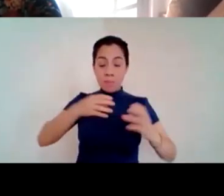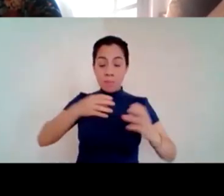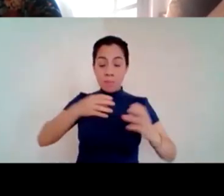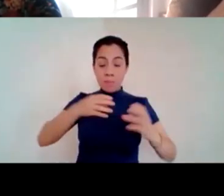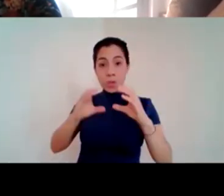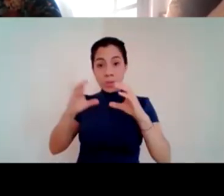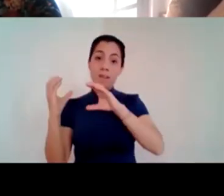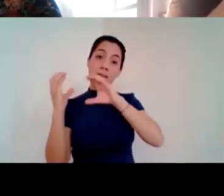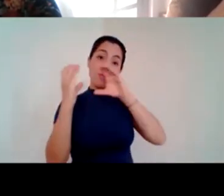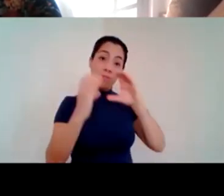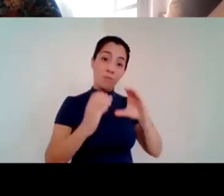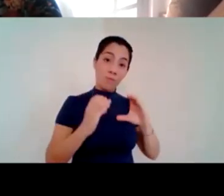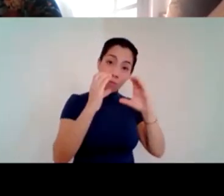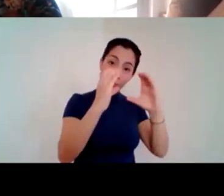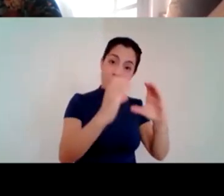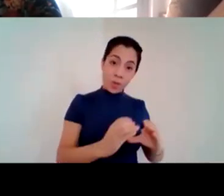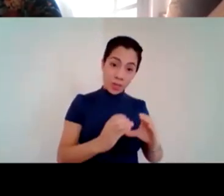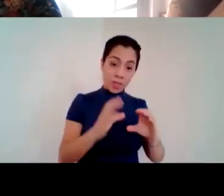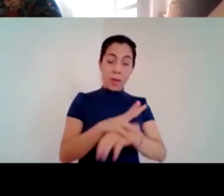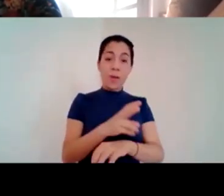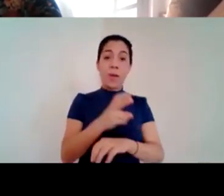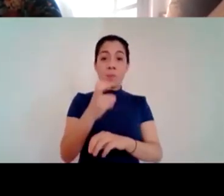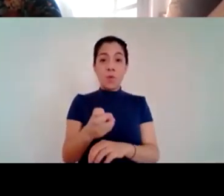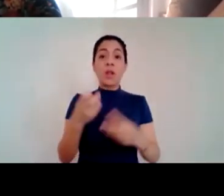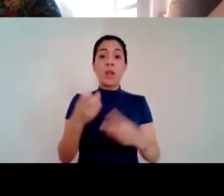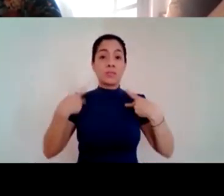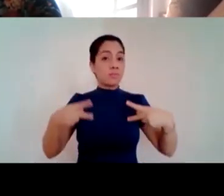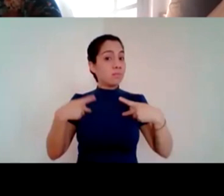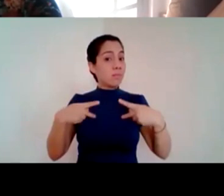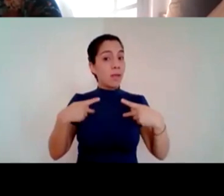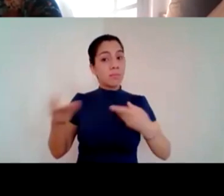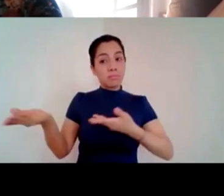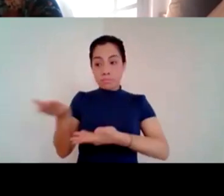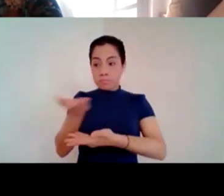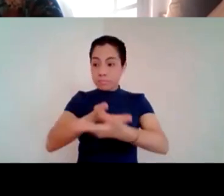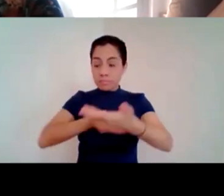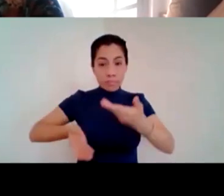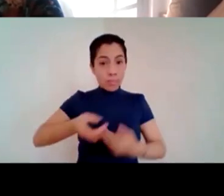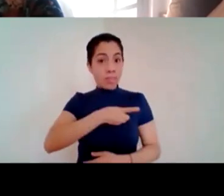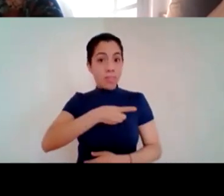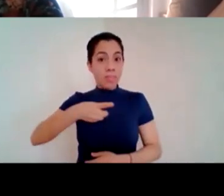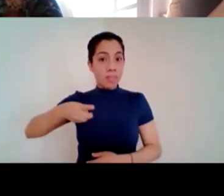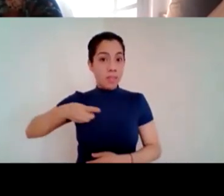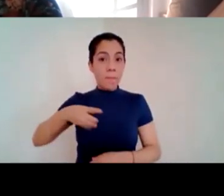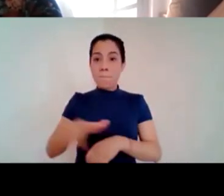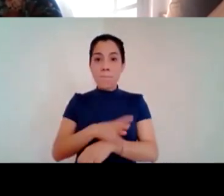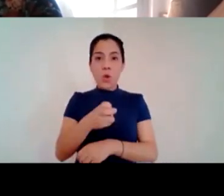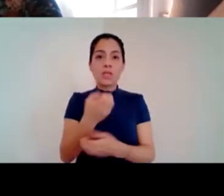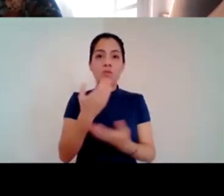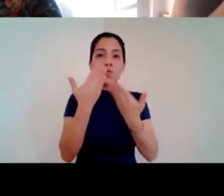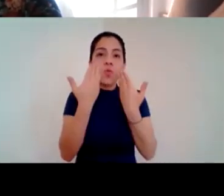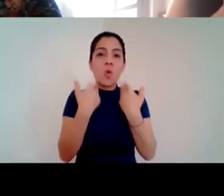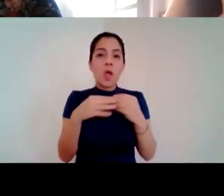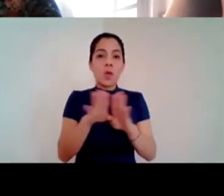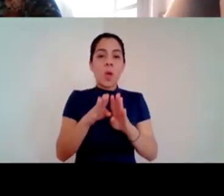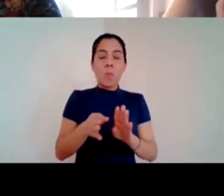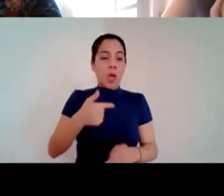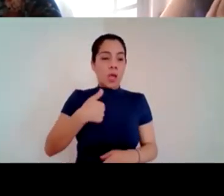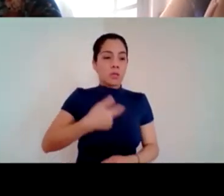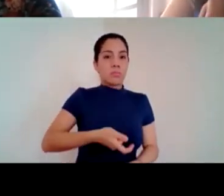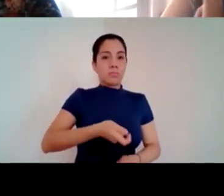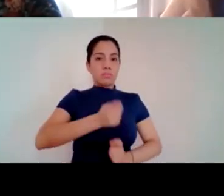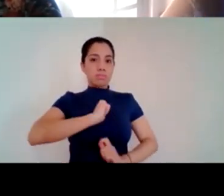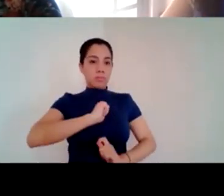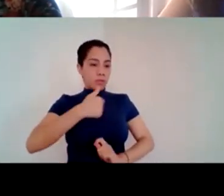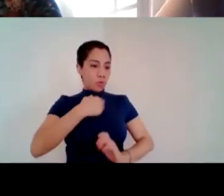por eso que no hay propietarios del cuidado hay responsabilidades más cercanas todo